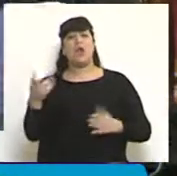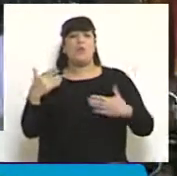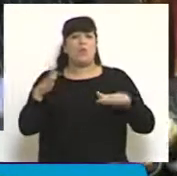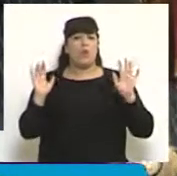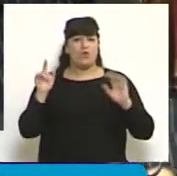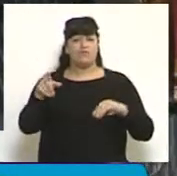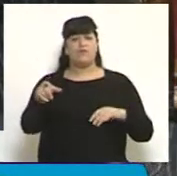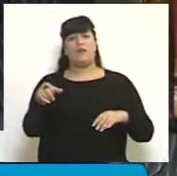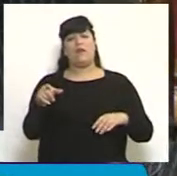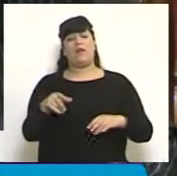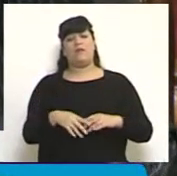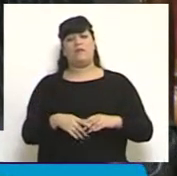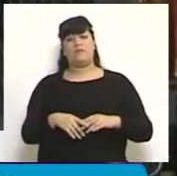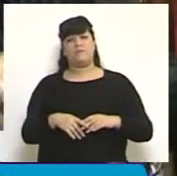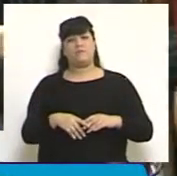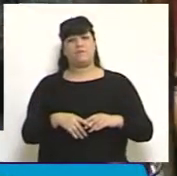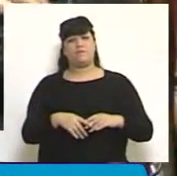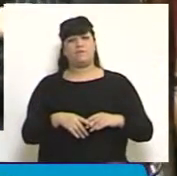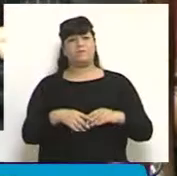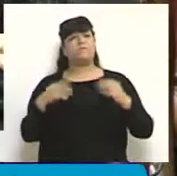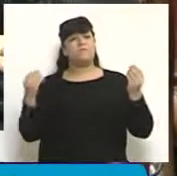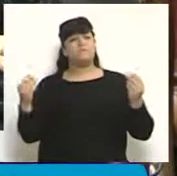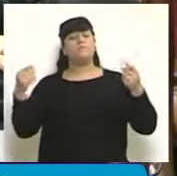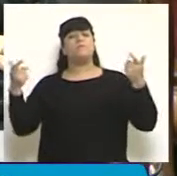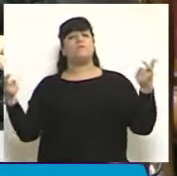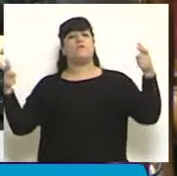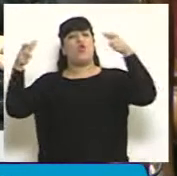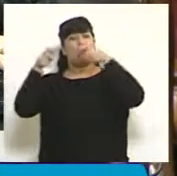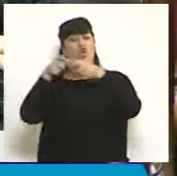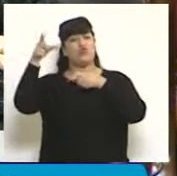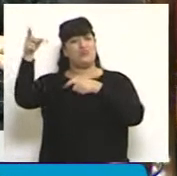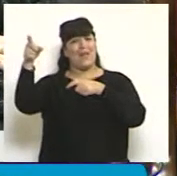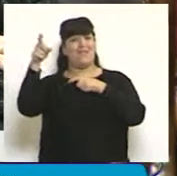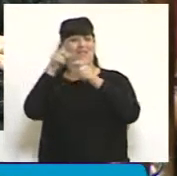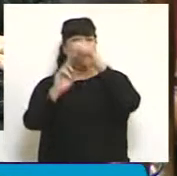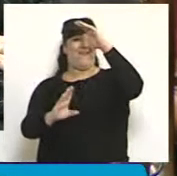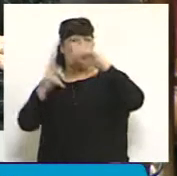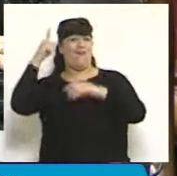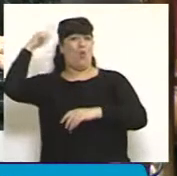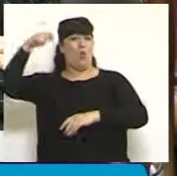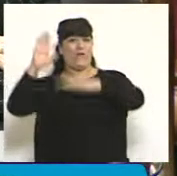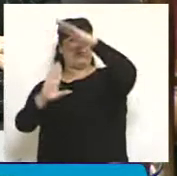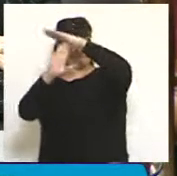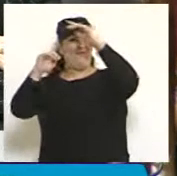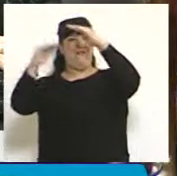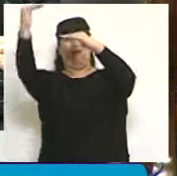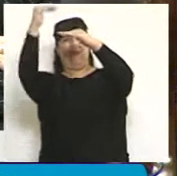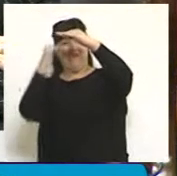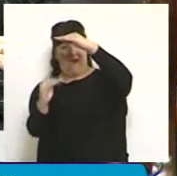posibilidad del Consejo de la Magistratura de solicitar